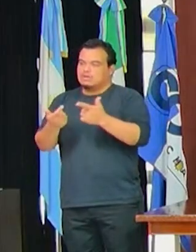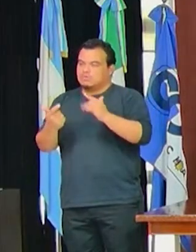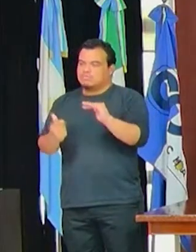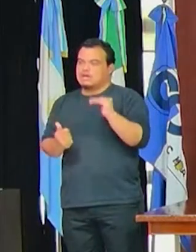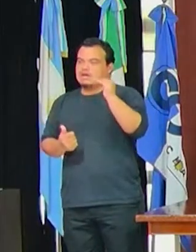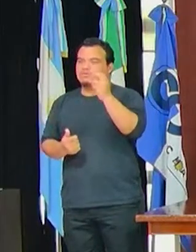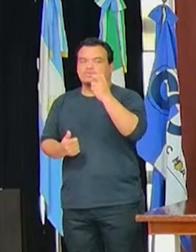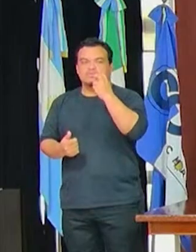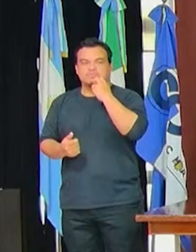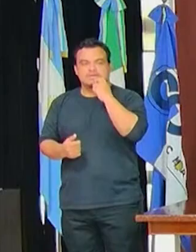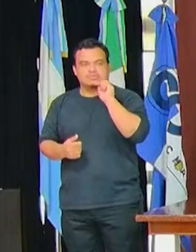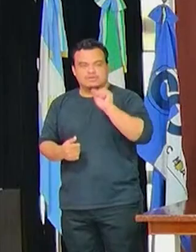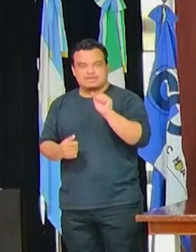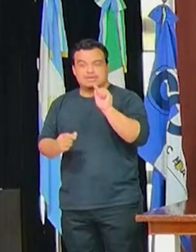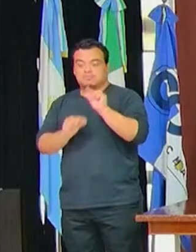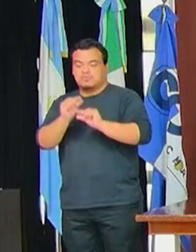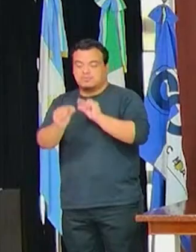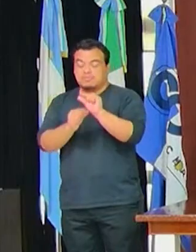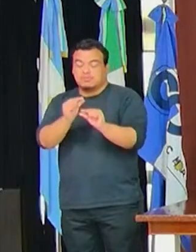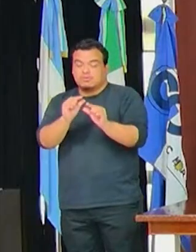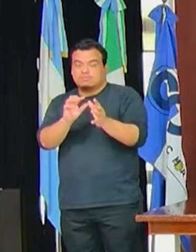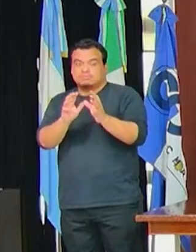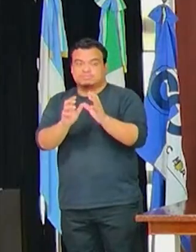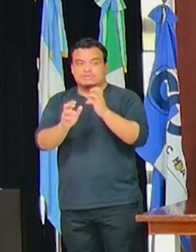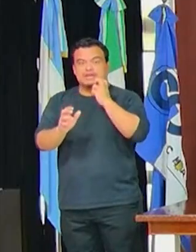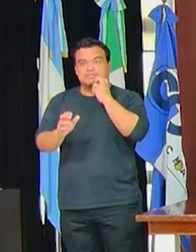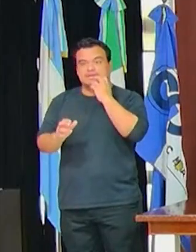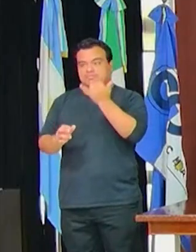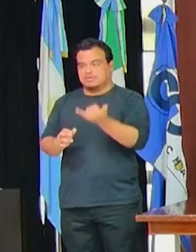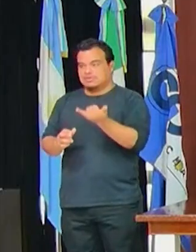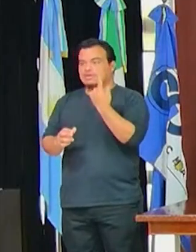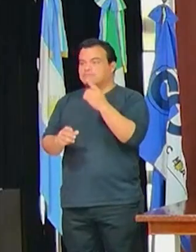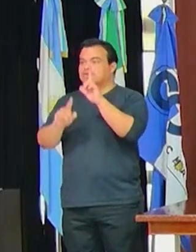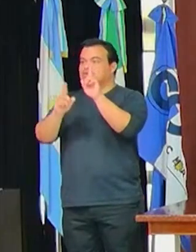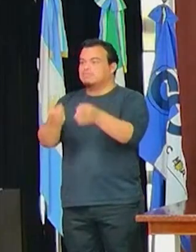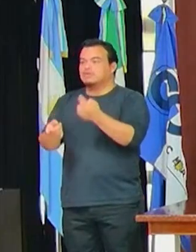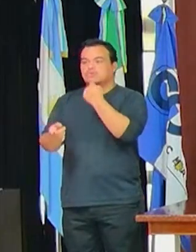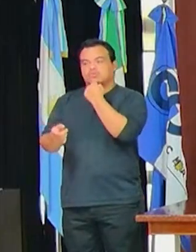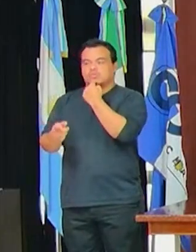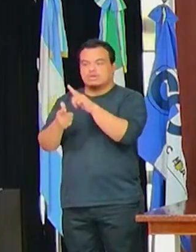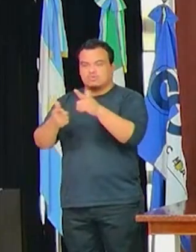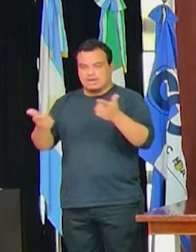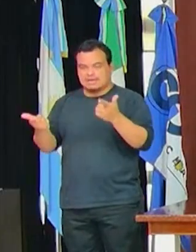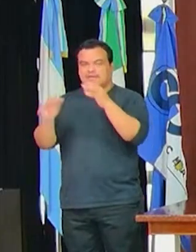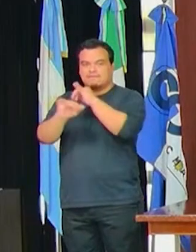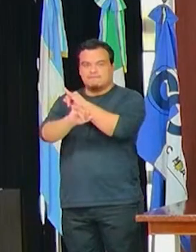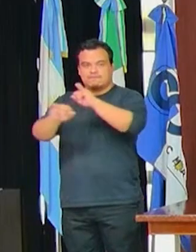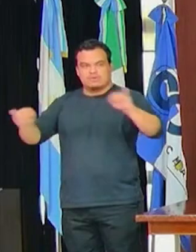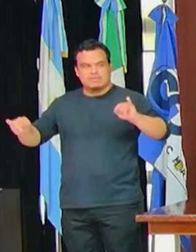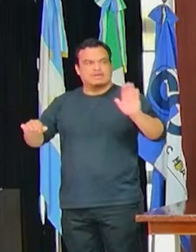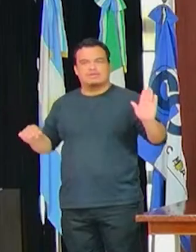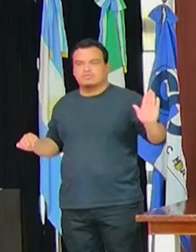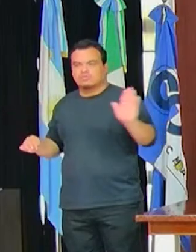transitamos ese proceso de envejecer. Pero sin duda que quiero transmitir esto, de que todos debemos